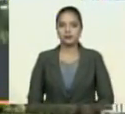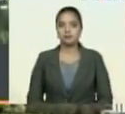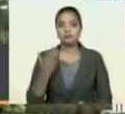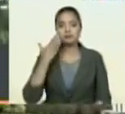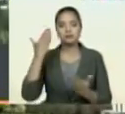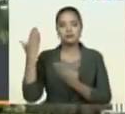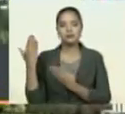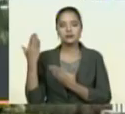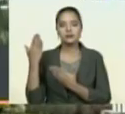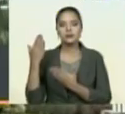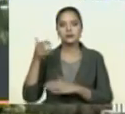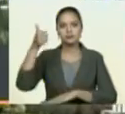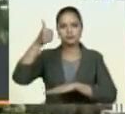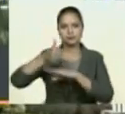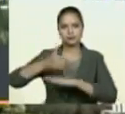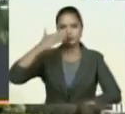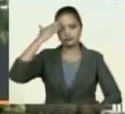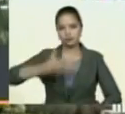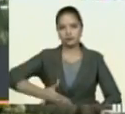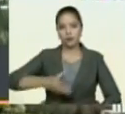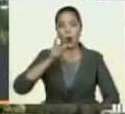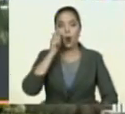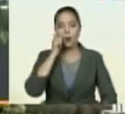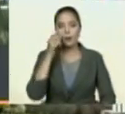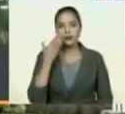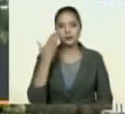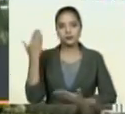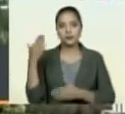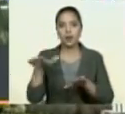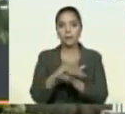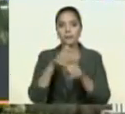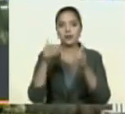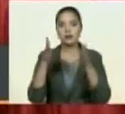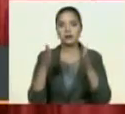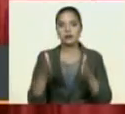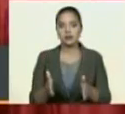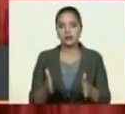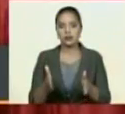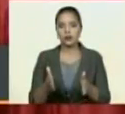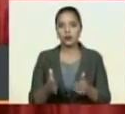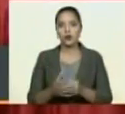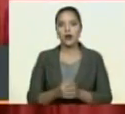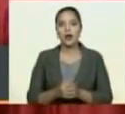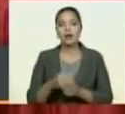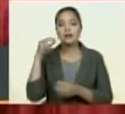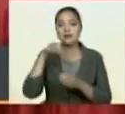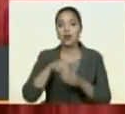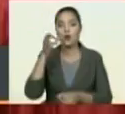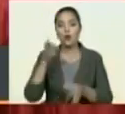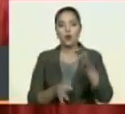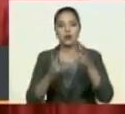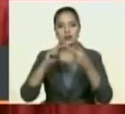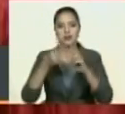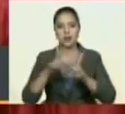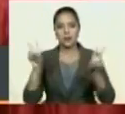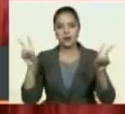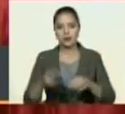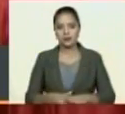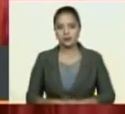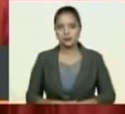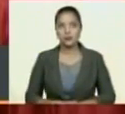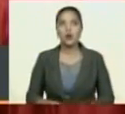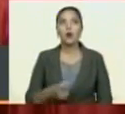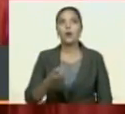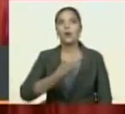Palabras a cargo del Mayor General Néstor Luis Reverol Torres, Ministro del Poder Popular para las Relaciones Interiores, Justicia y Paz. Sí, muy